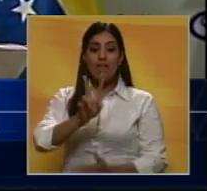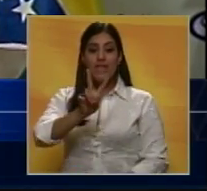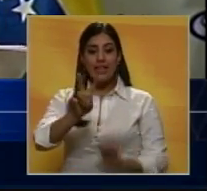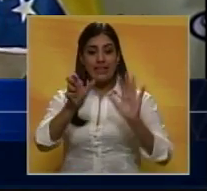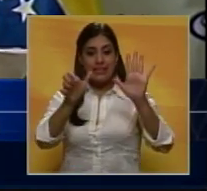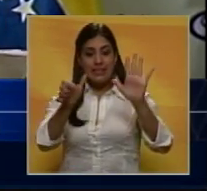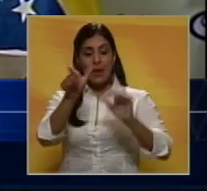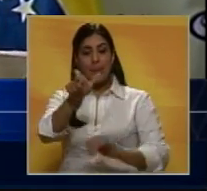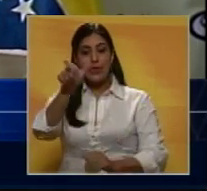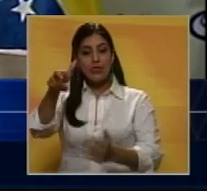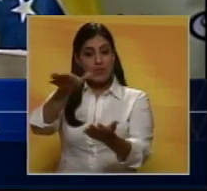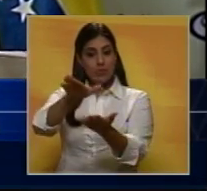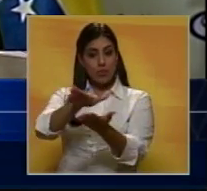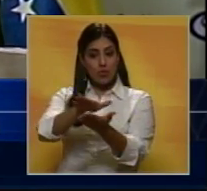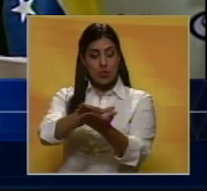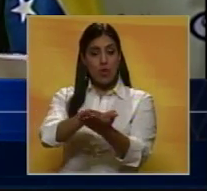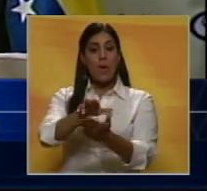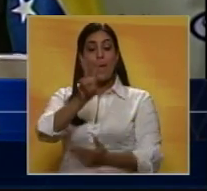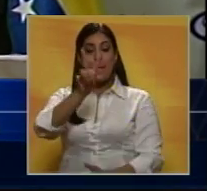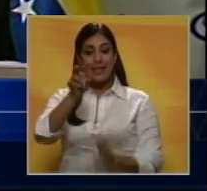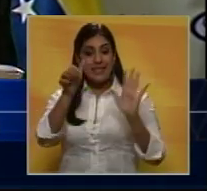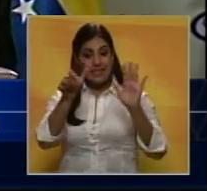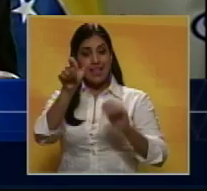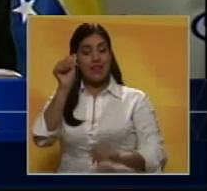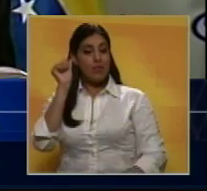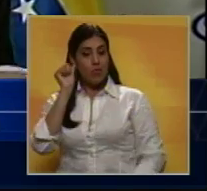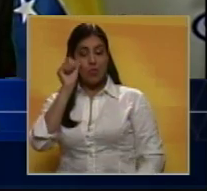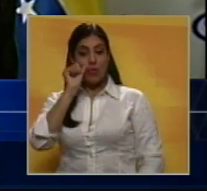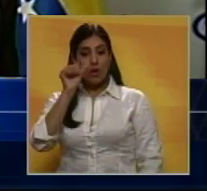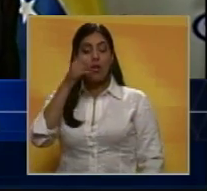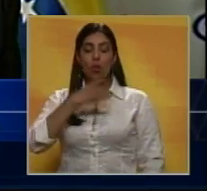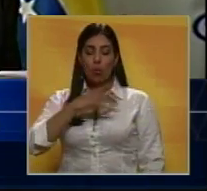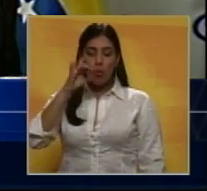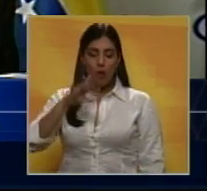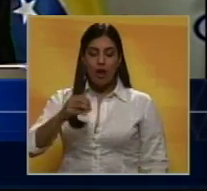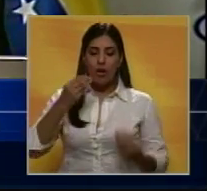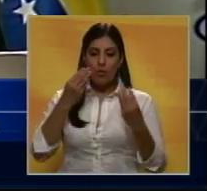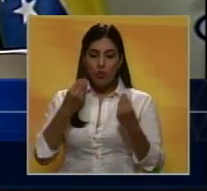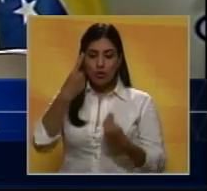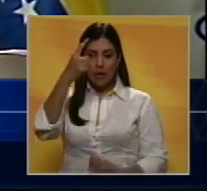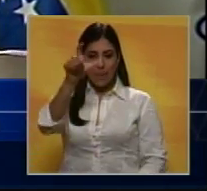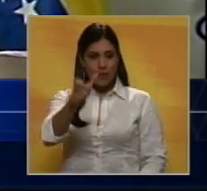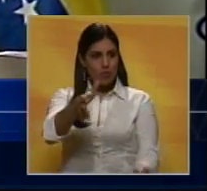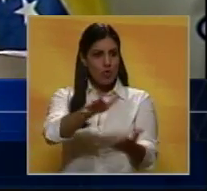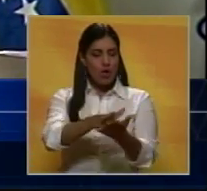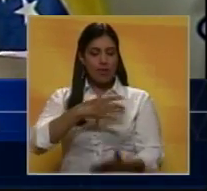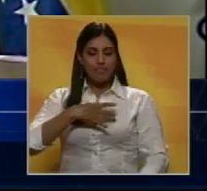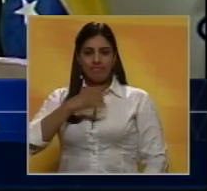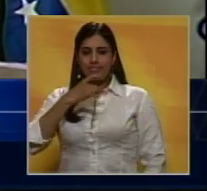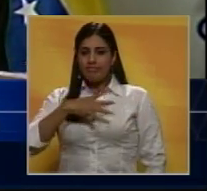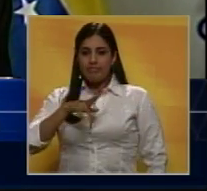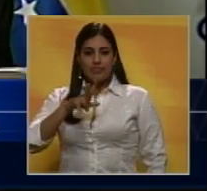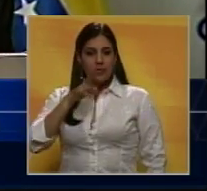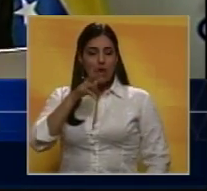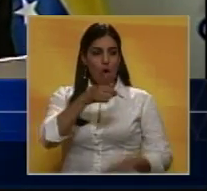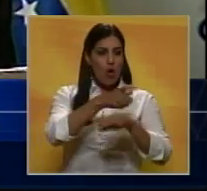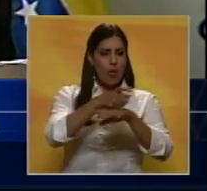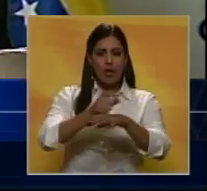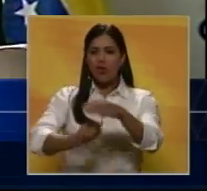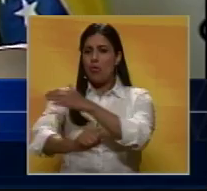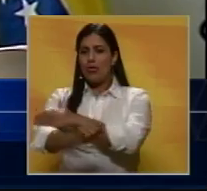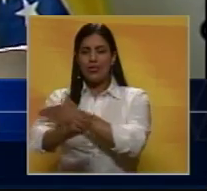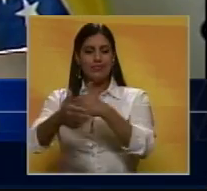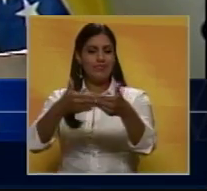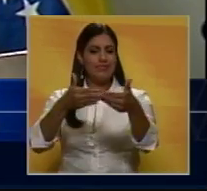26 venezolanos, 26 personas. Duele mucho la muerte de una persona, sea de gobierno o sea